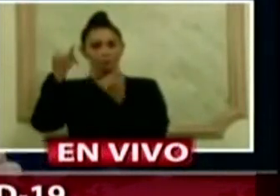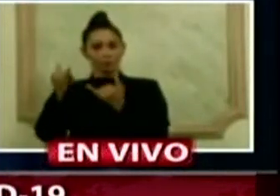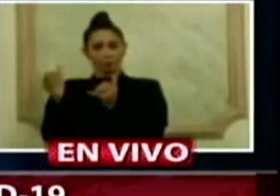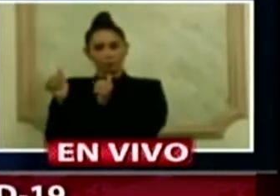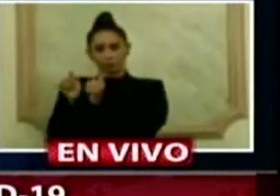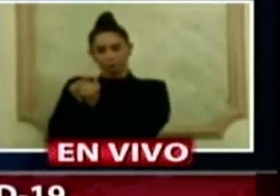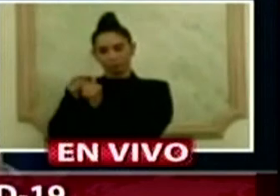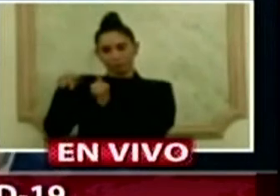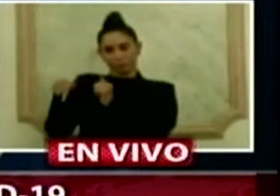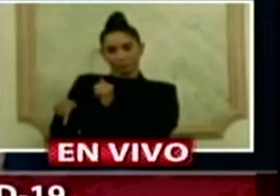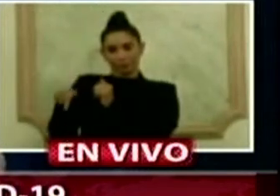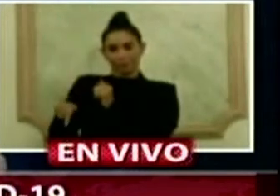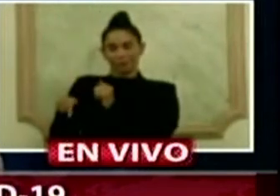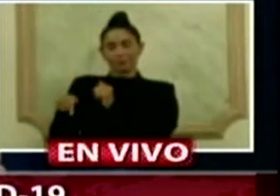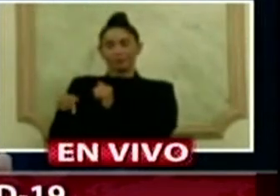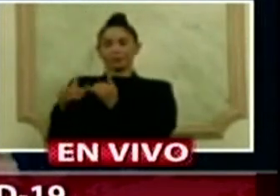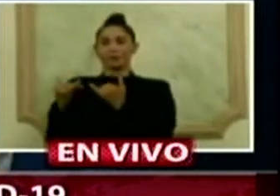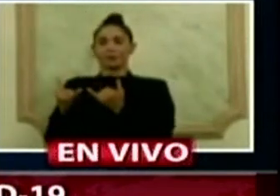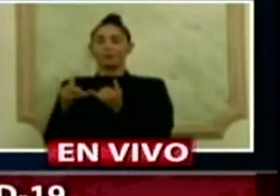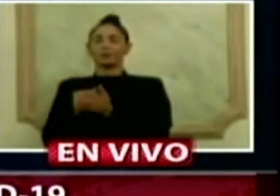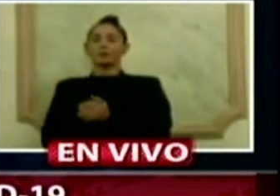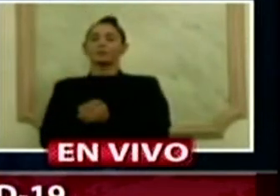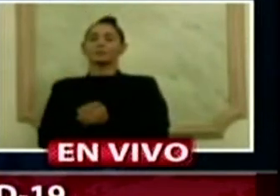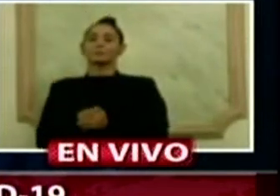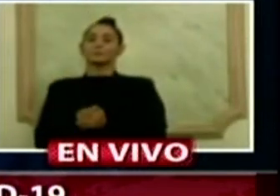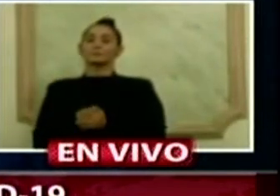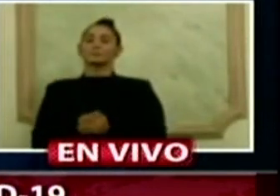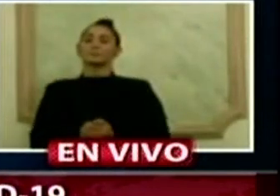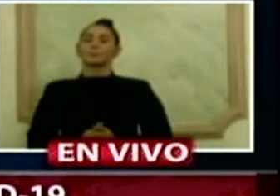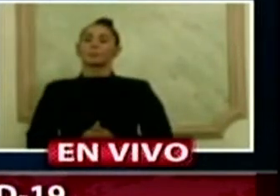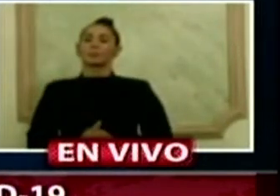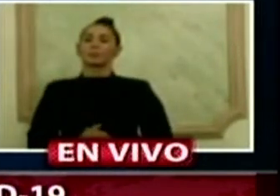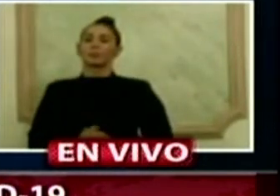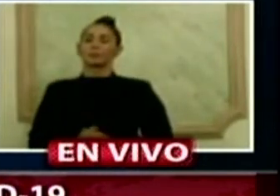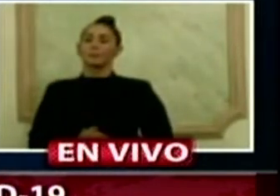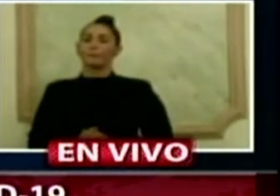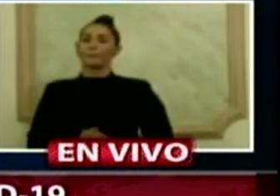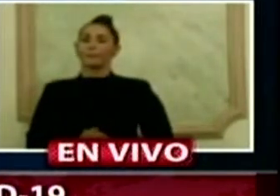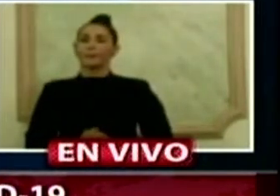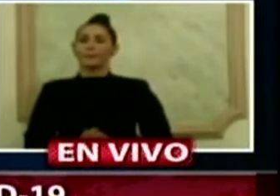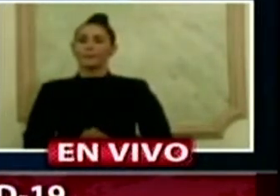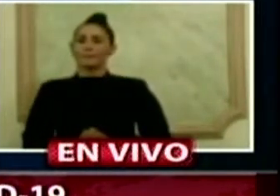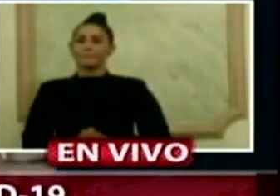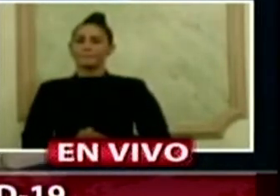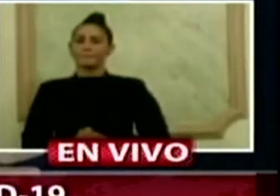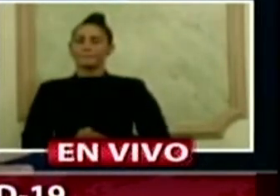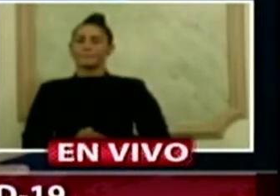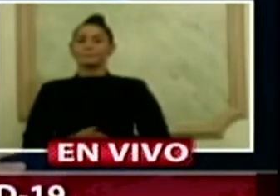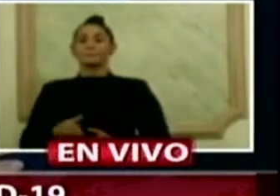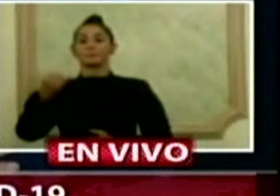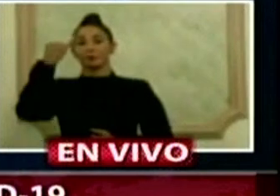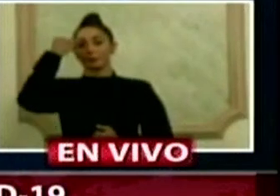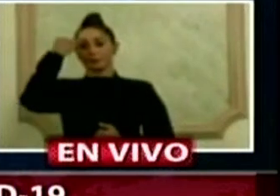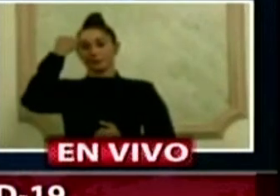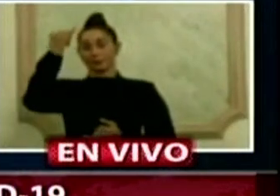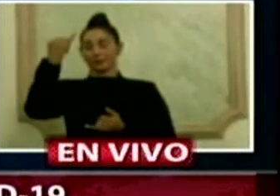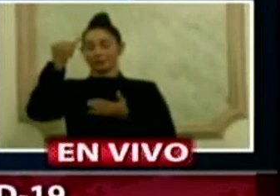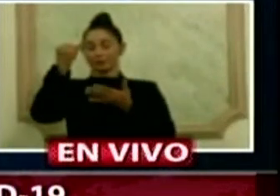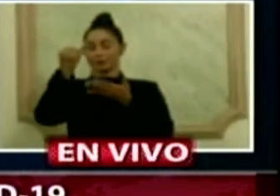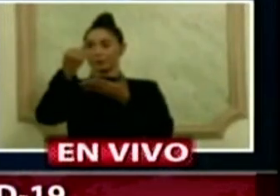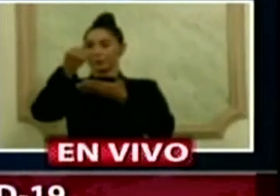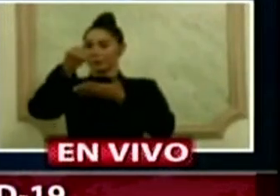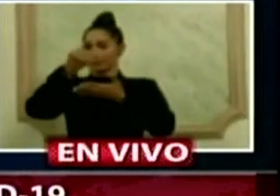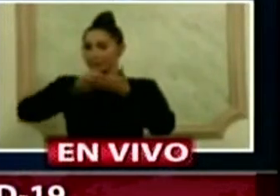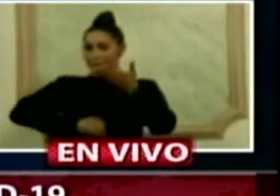acompañara junto con todo el colegio para incorporarlo tanto al diseño de las